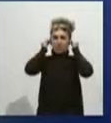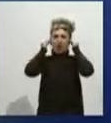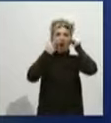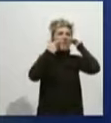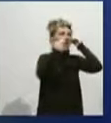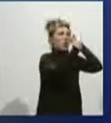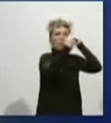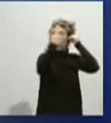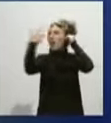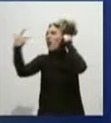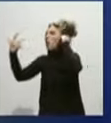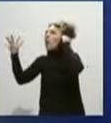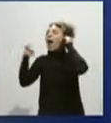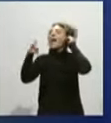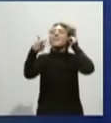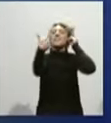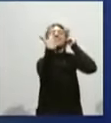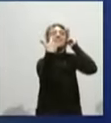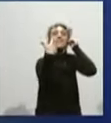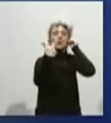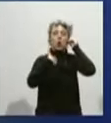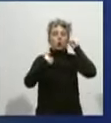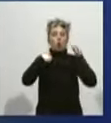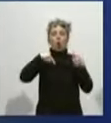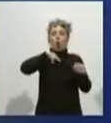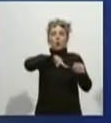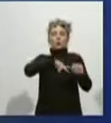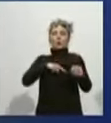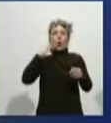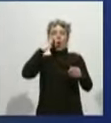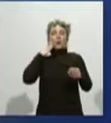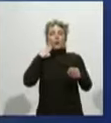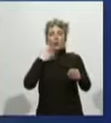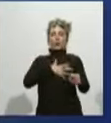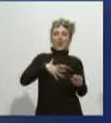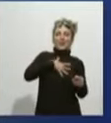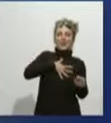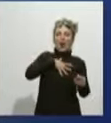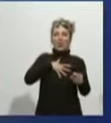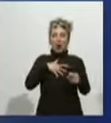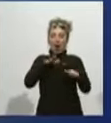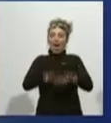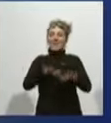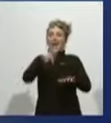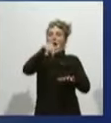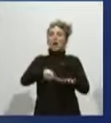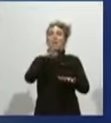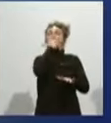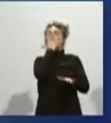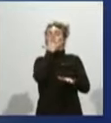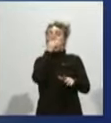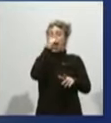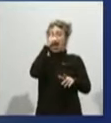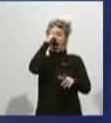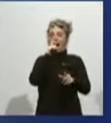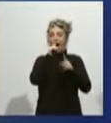verdad? Me llena de orgullo y satisfacción estar en vuestros carnavales 2012,